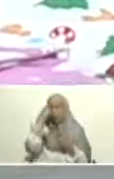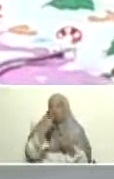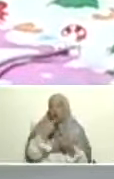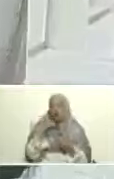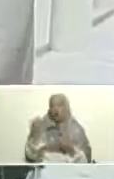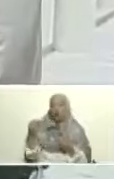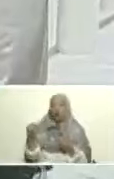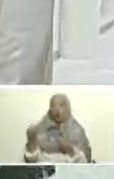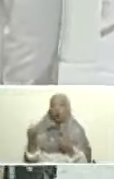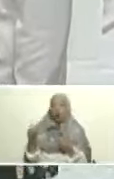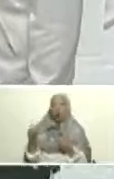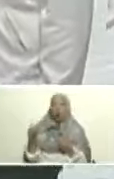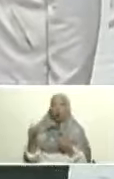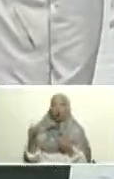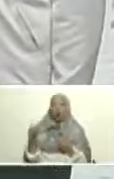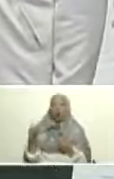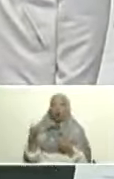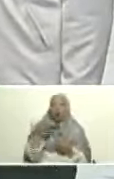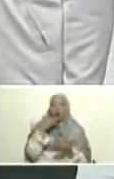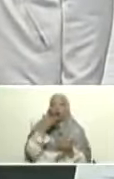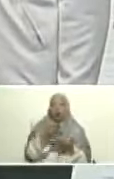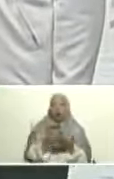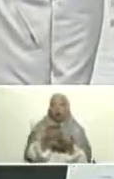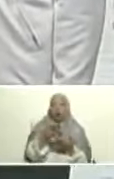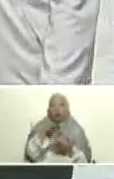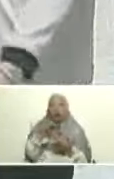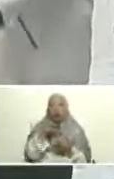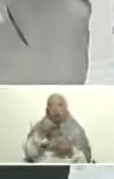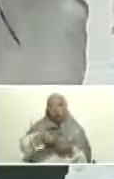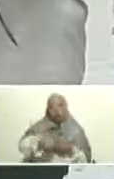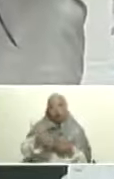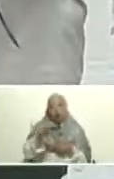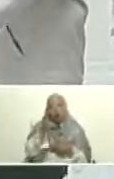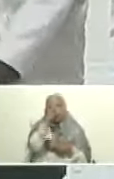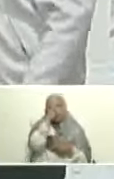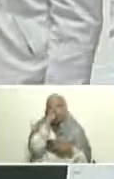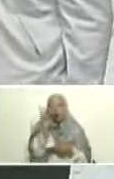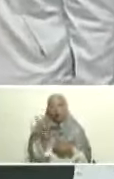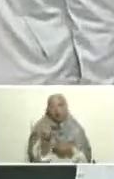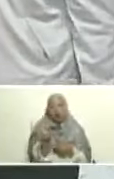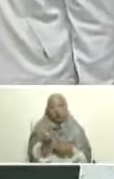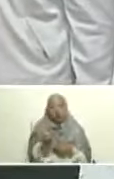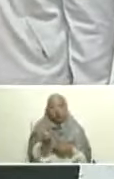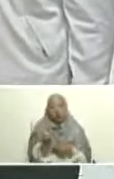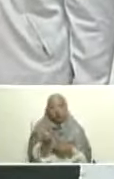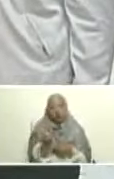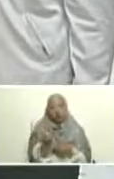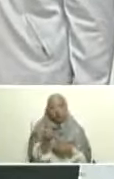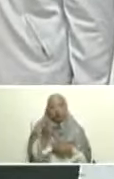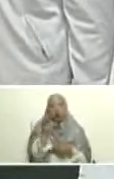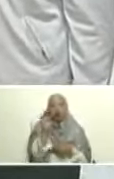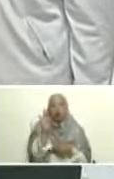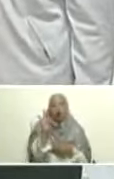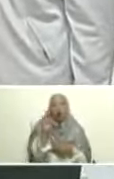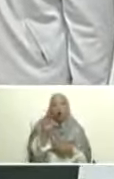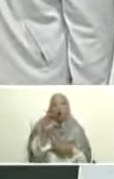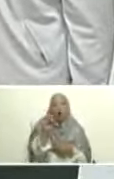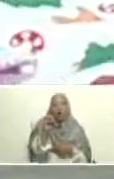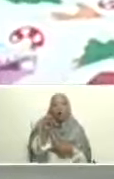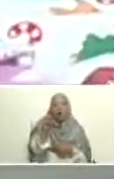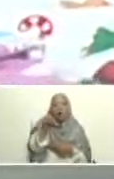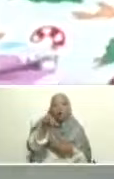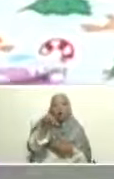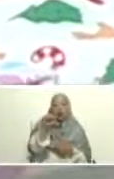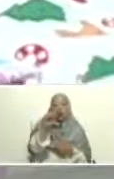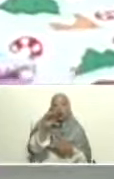Antonio. San Antonio del Valle, muchísimas gracias, bueno, por estar aquí hoy al Banco de Venezuela, también a FONAEM, porque en un primer momento recibió un